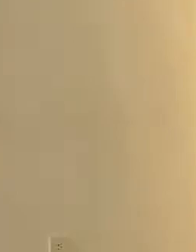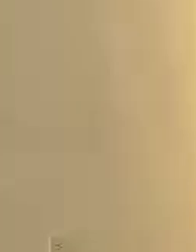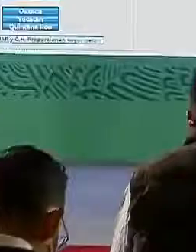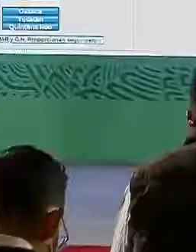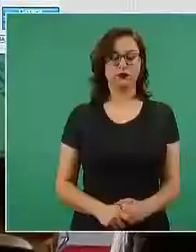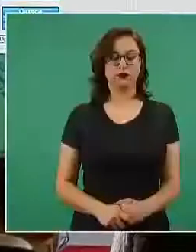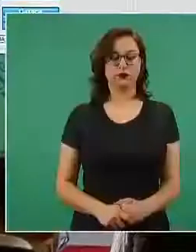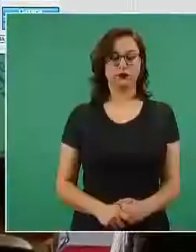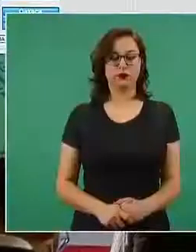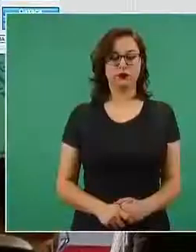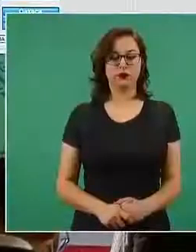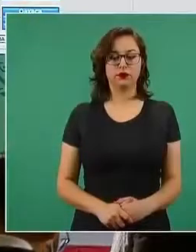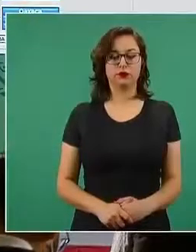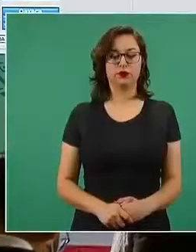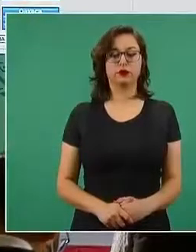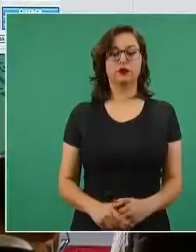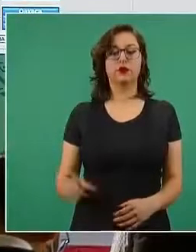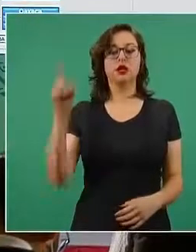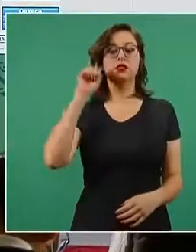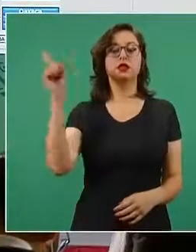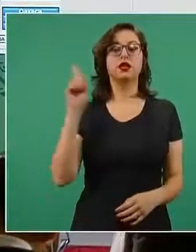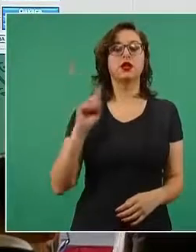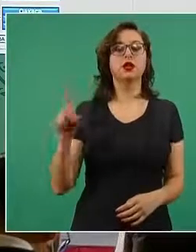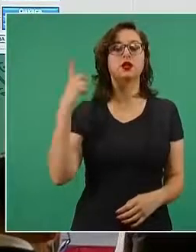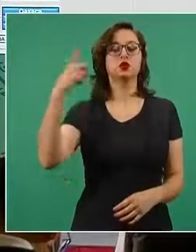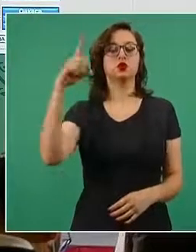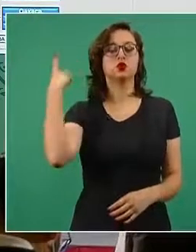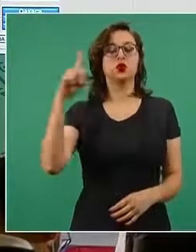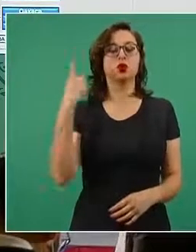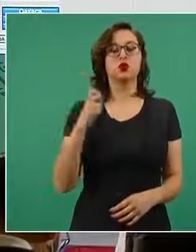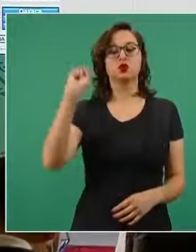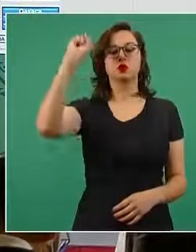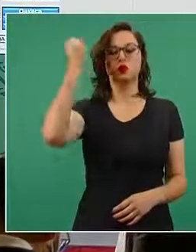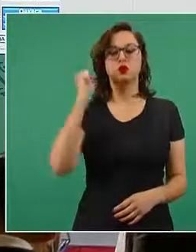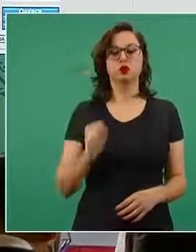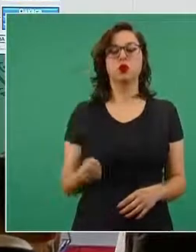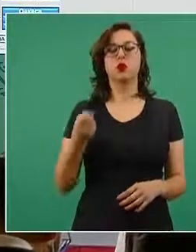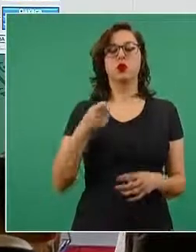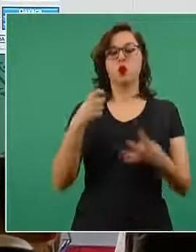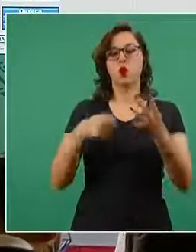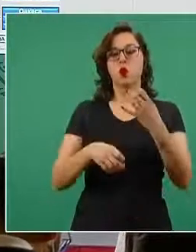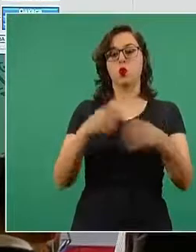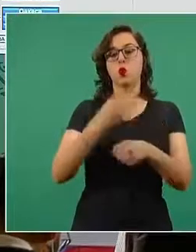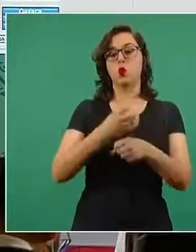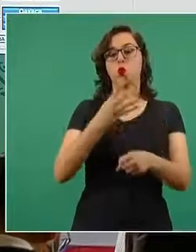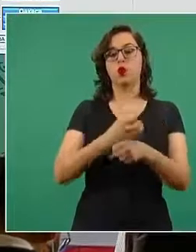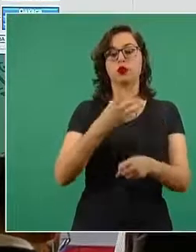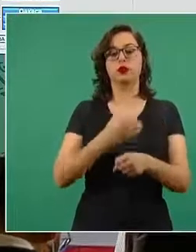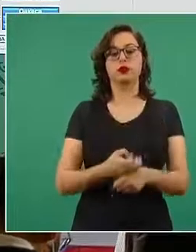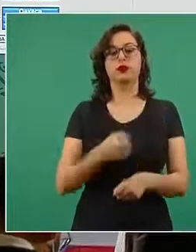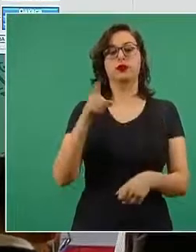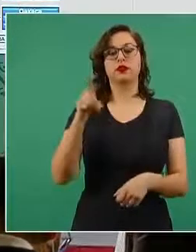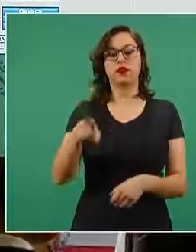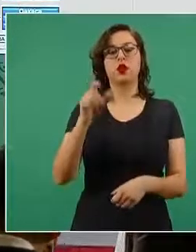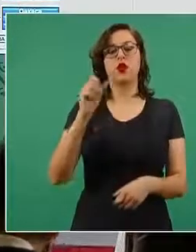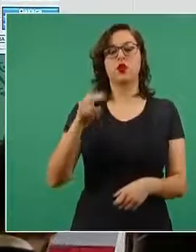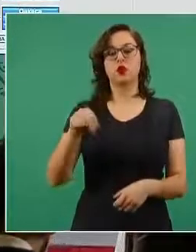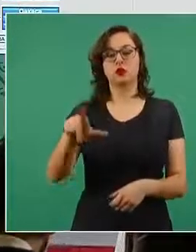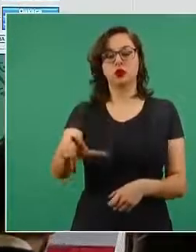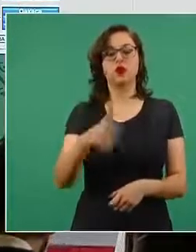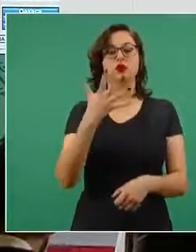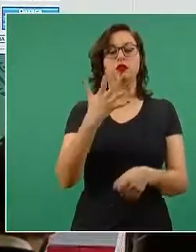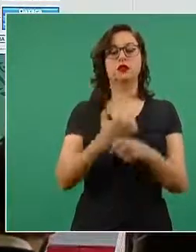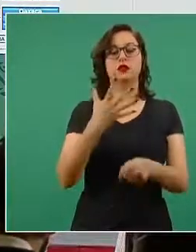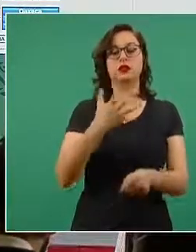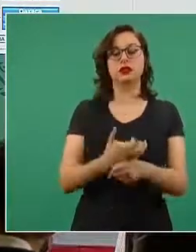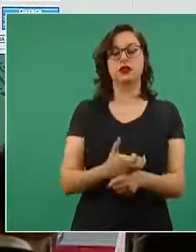la 3, Zacatecas, Durango, Sinaloa, la Ruta 4, Tamaulipas y Nuevo León, la Ruta 5, Tabasco